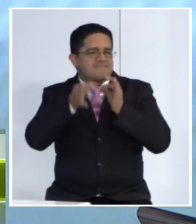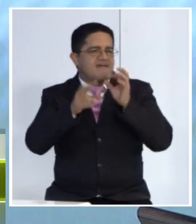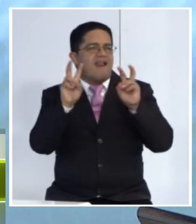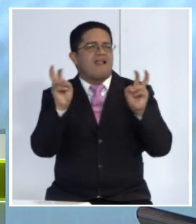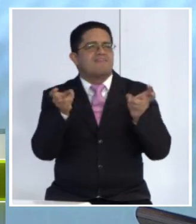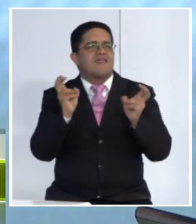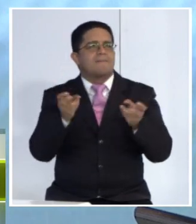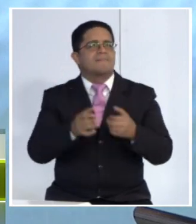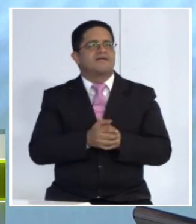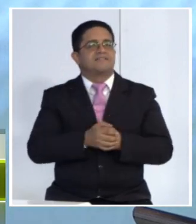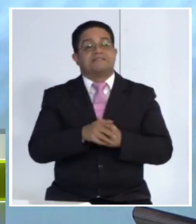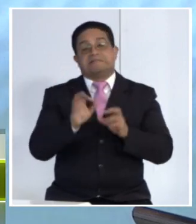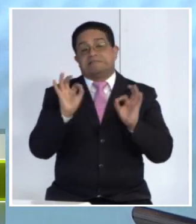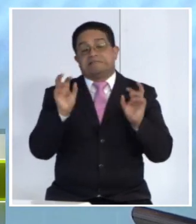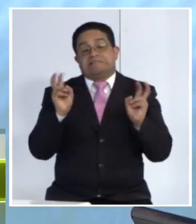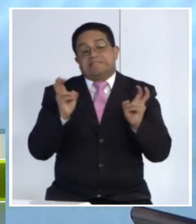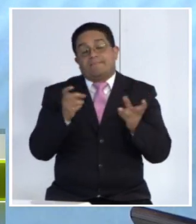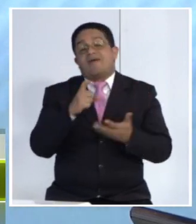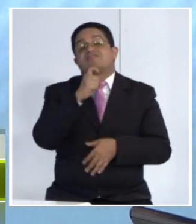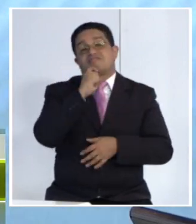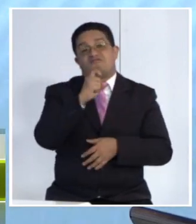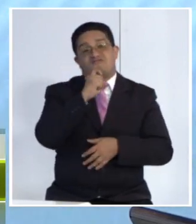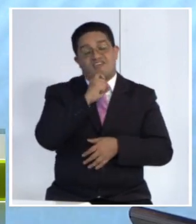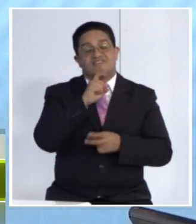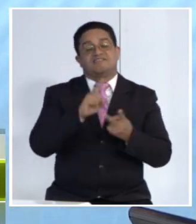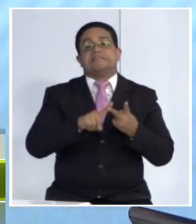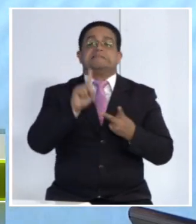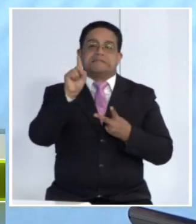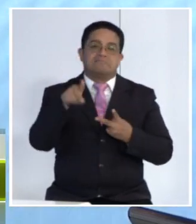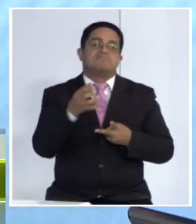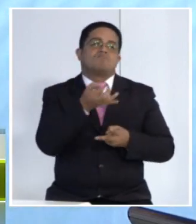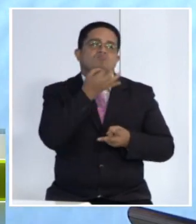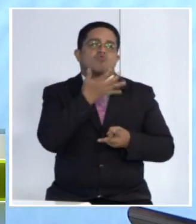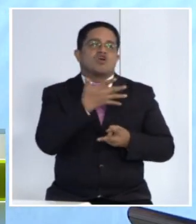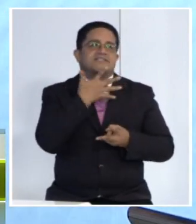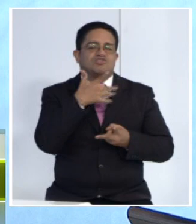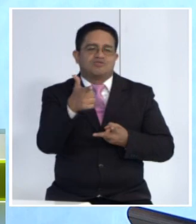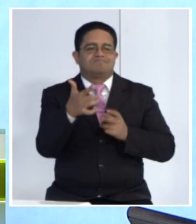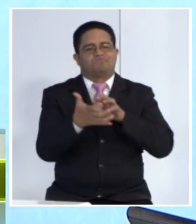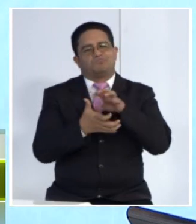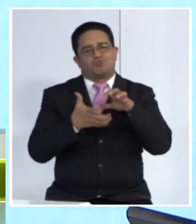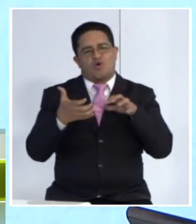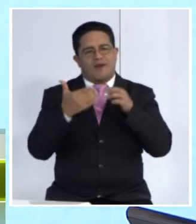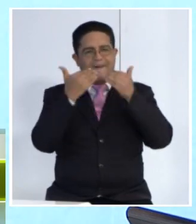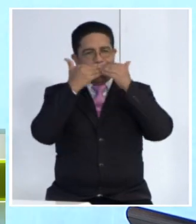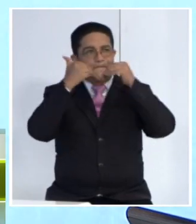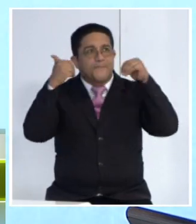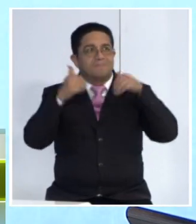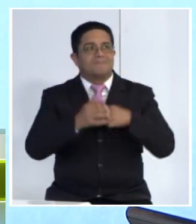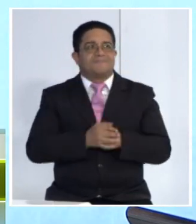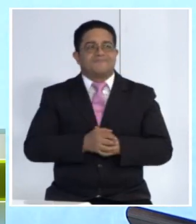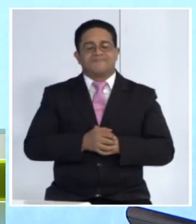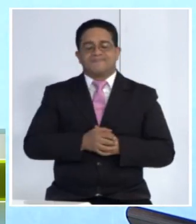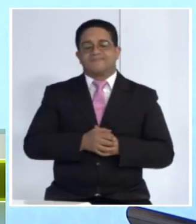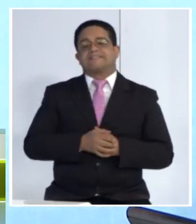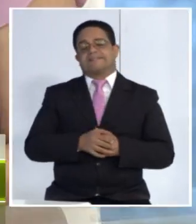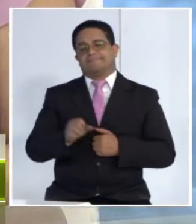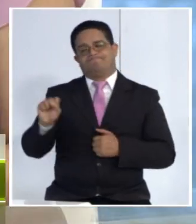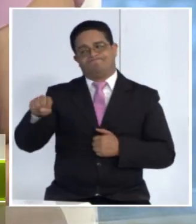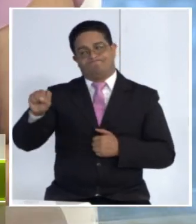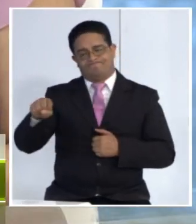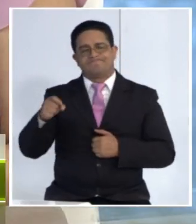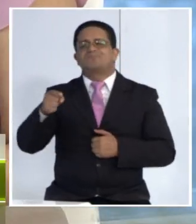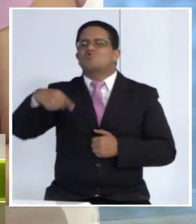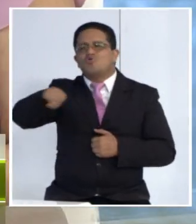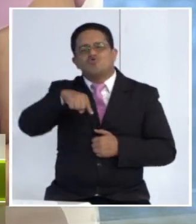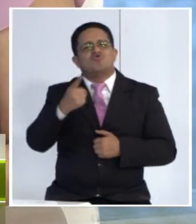tema tan sensible y a la vez tan bonito como es el de labio y paladar hendido. Así es. Lo hemos